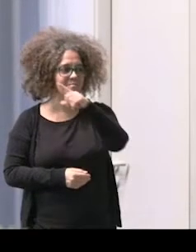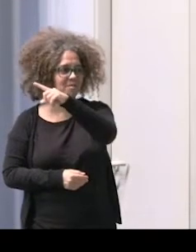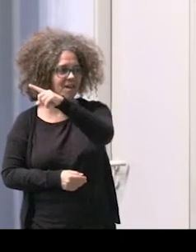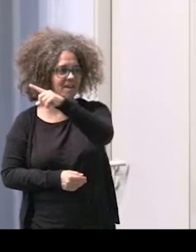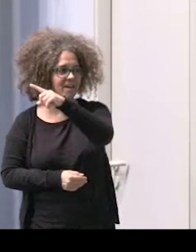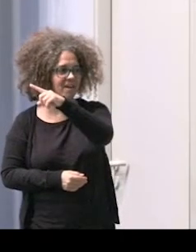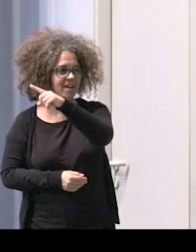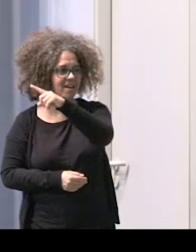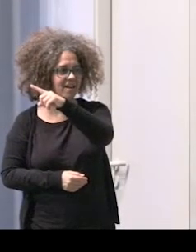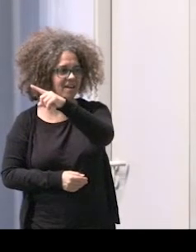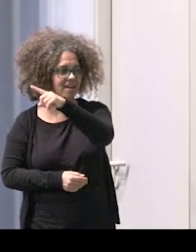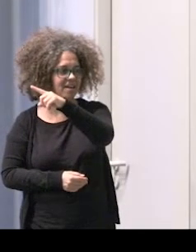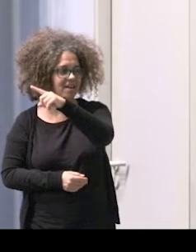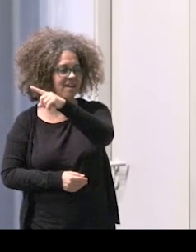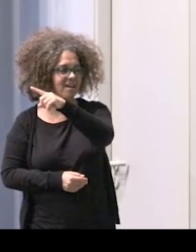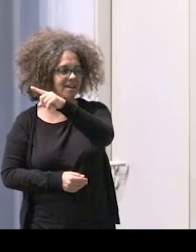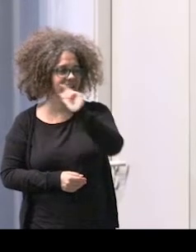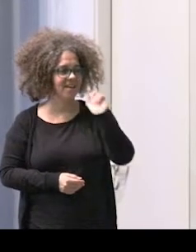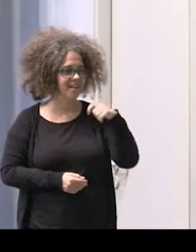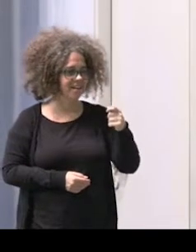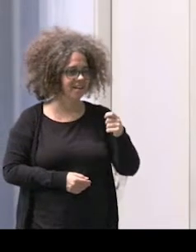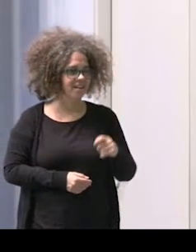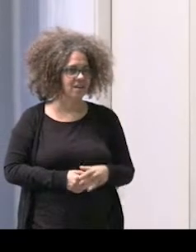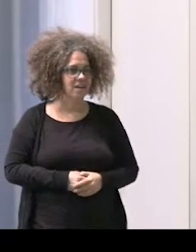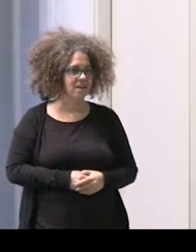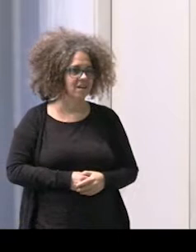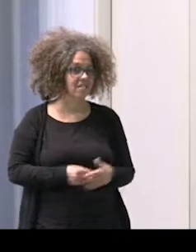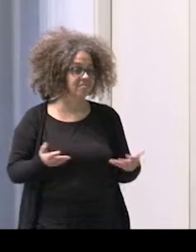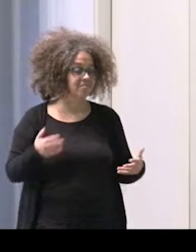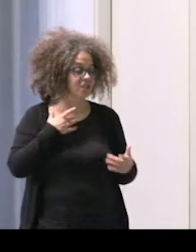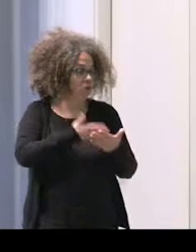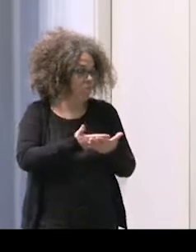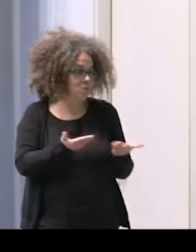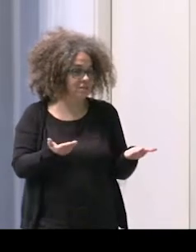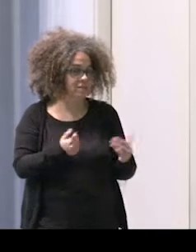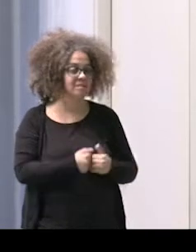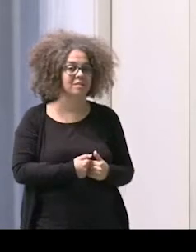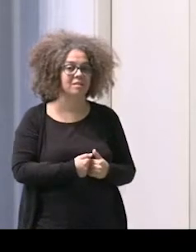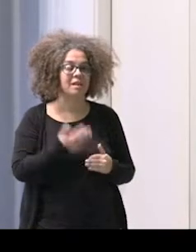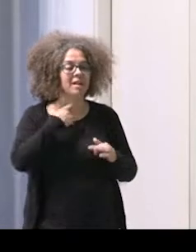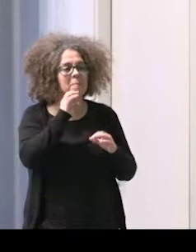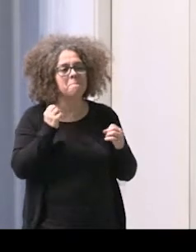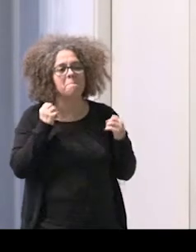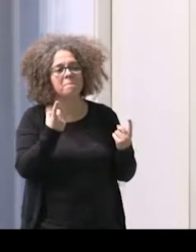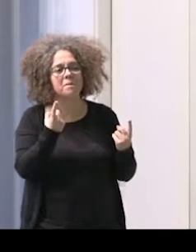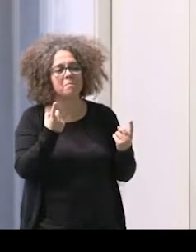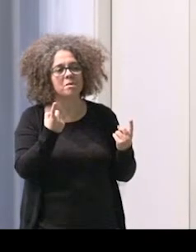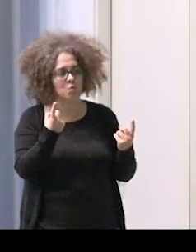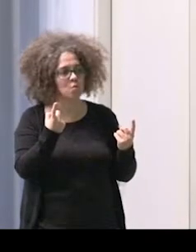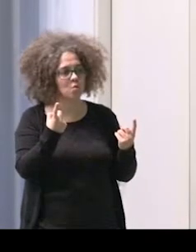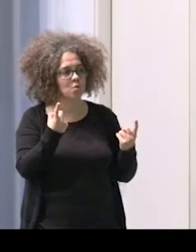Pues en escucha binaural natural, en campo libre. Es decir, esto demuestra que primero es importante tener la